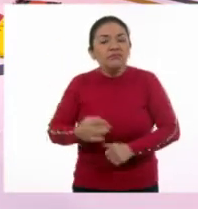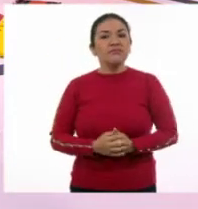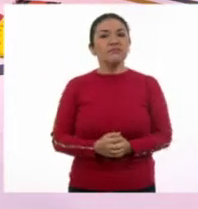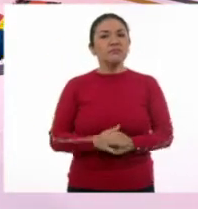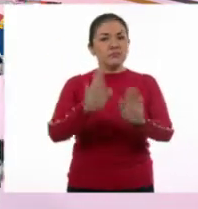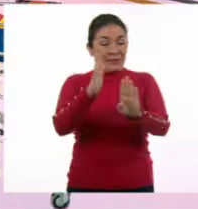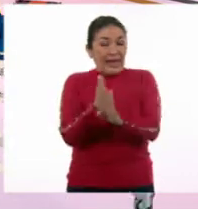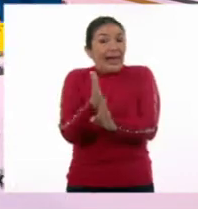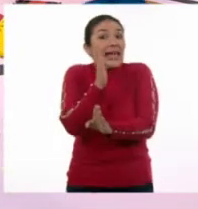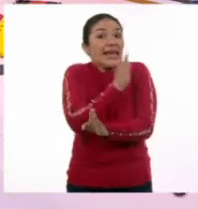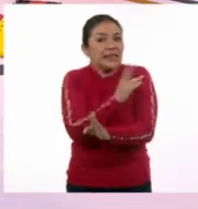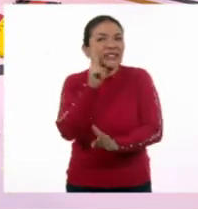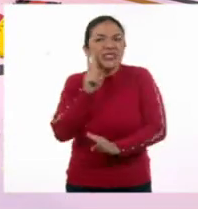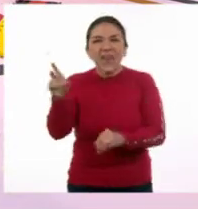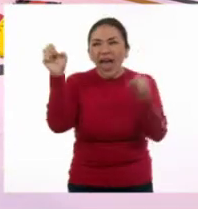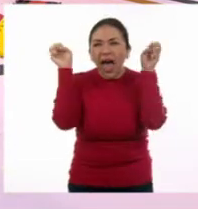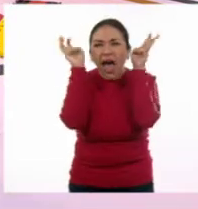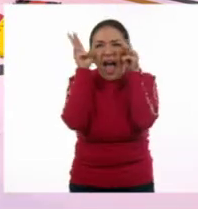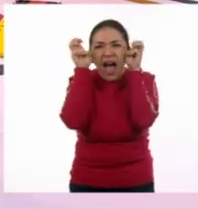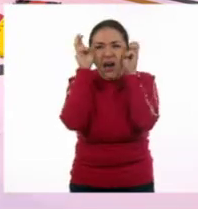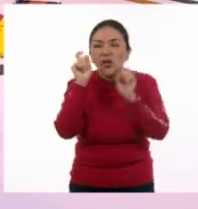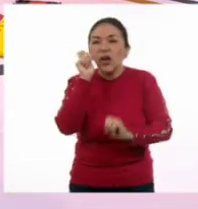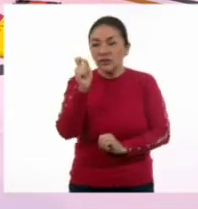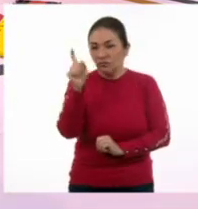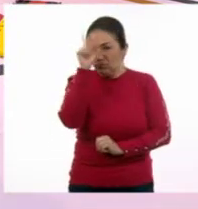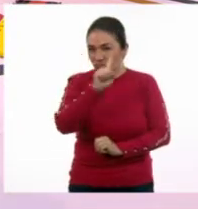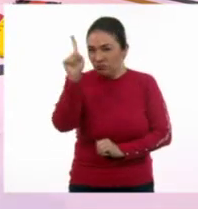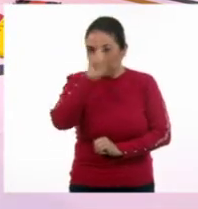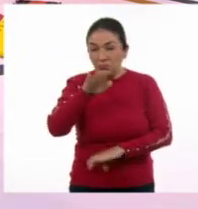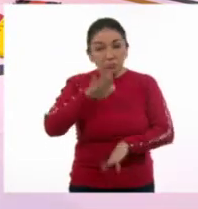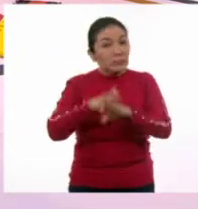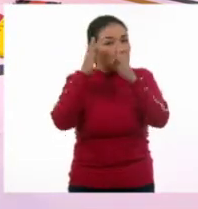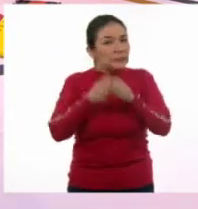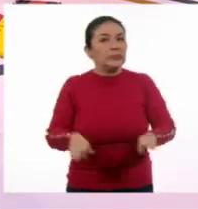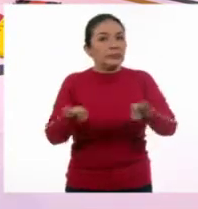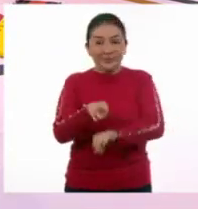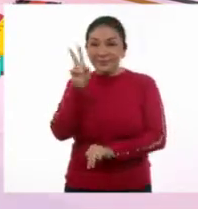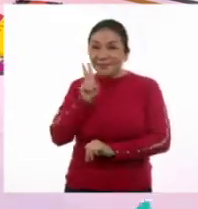pero antes vamos con afo listos que nos va a dar una gran recomendación